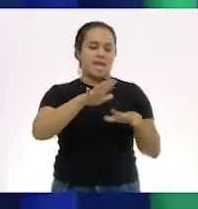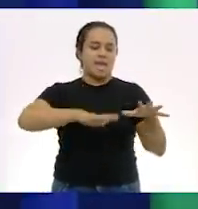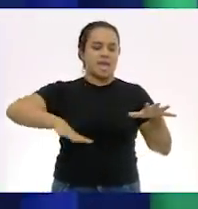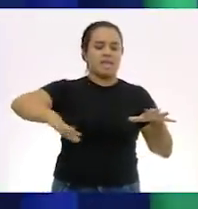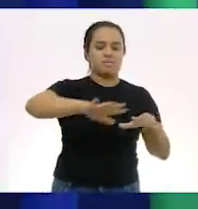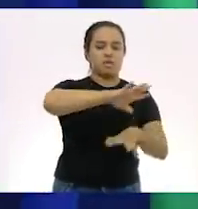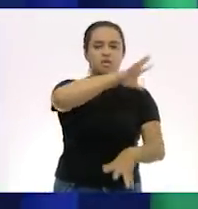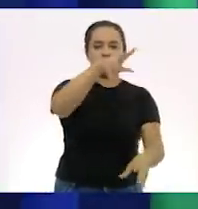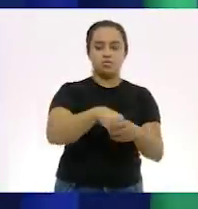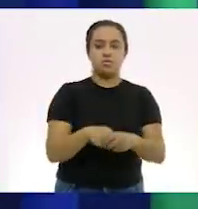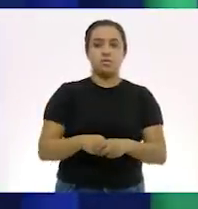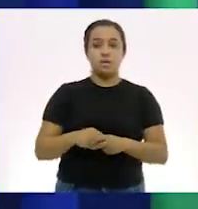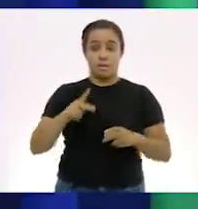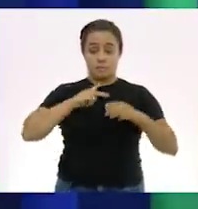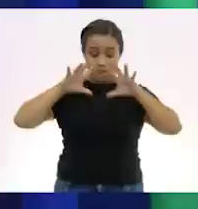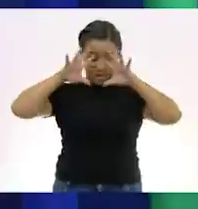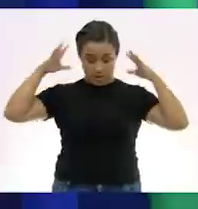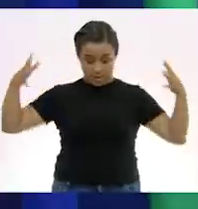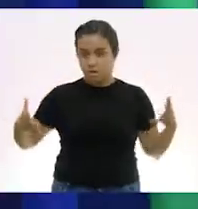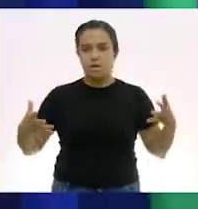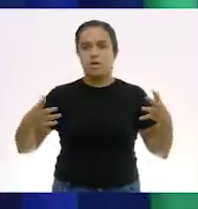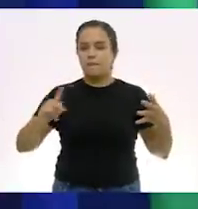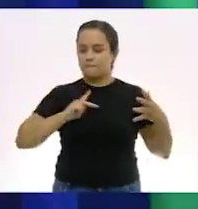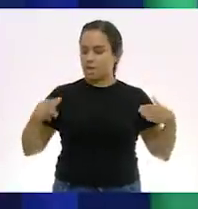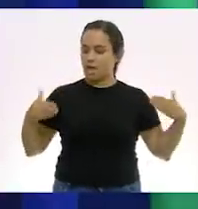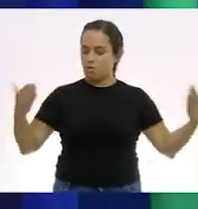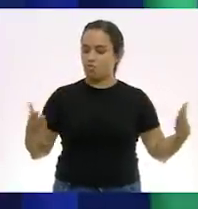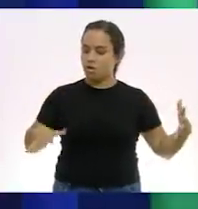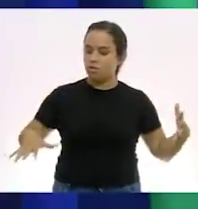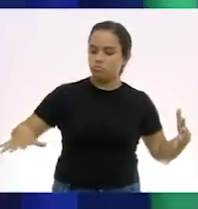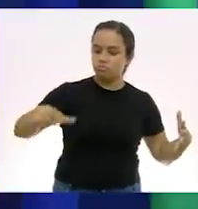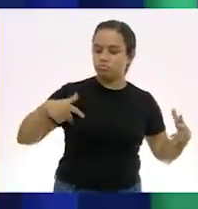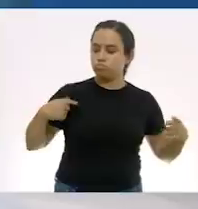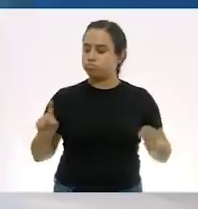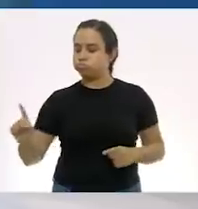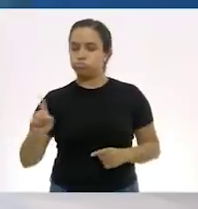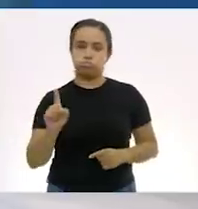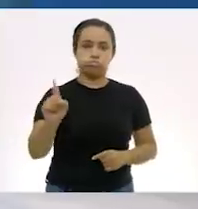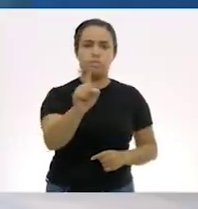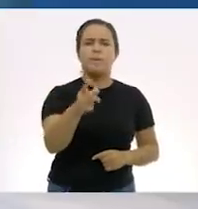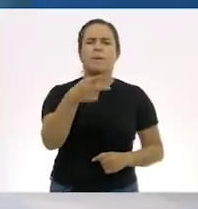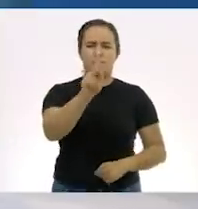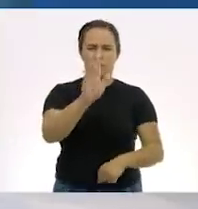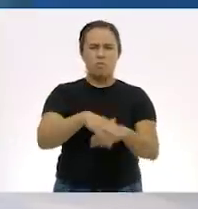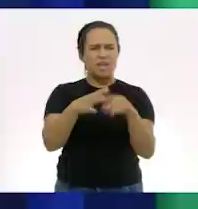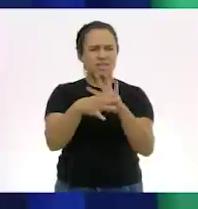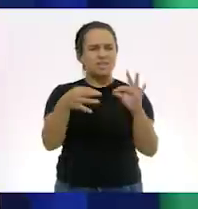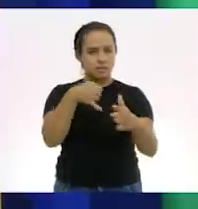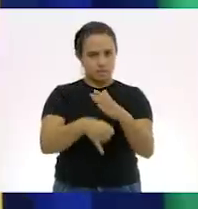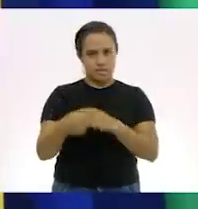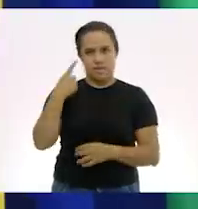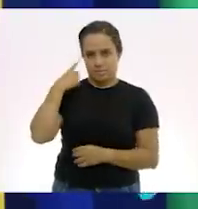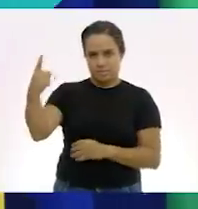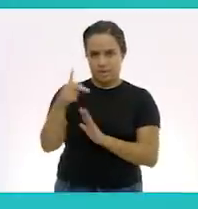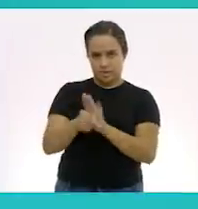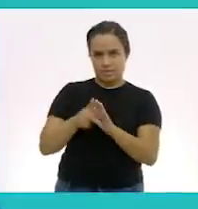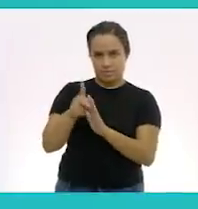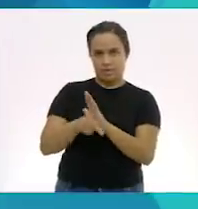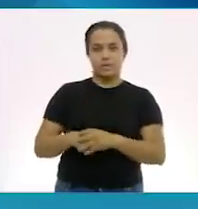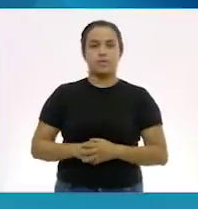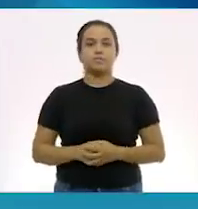de observar, bueno, acabamos de explicar, ¿sí? Pues este es nuestro espacio personal. Nuestra burbuja, nuestra quinesfera.